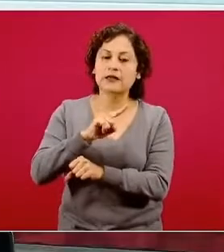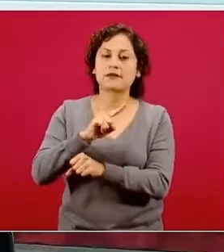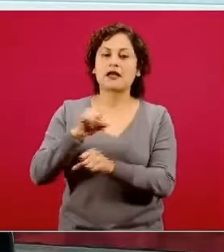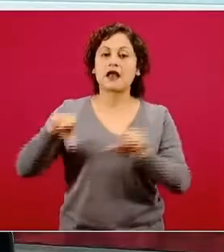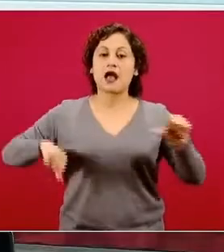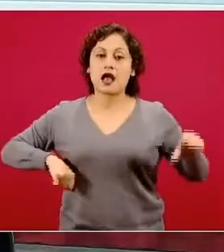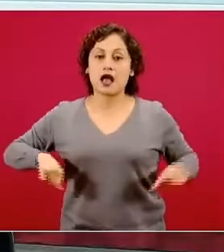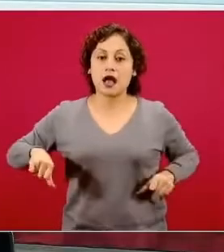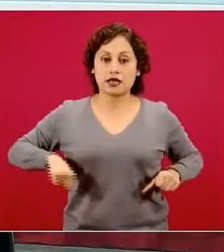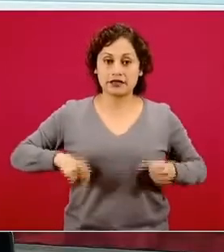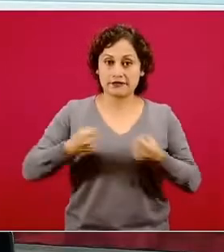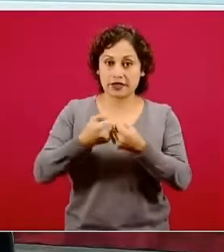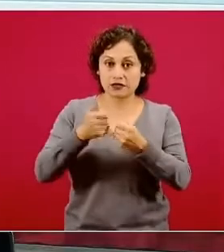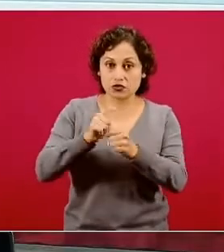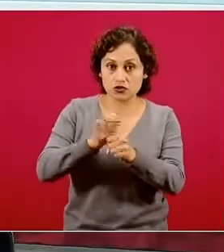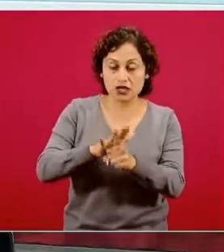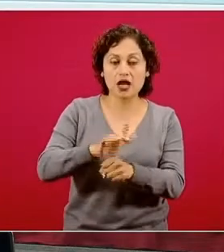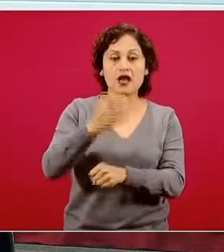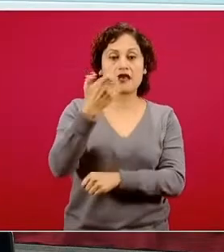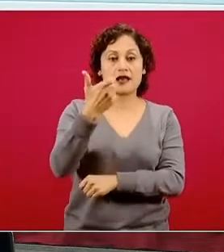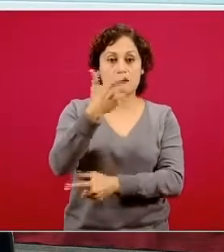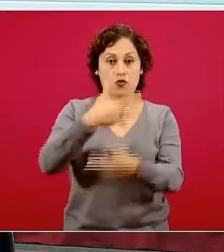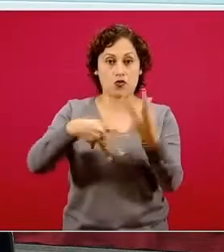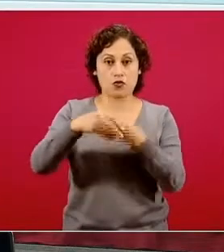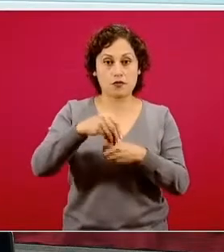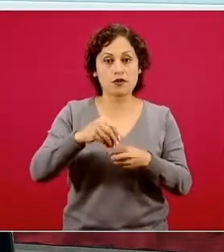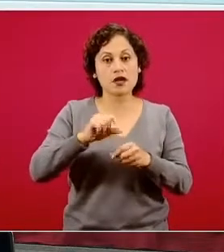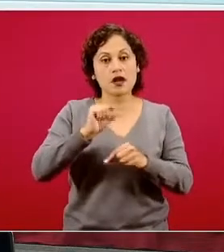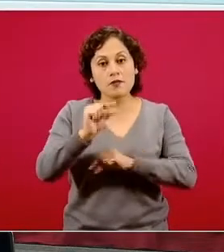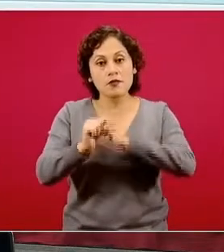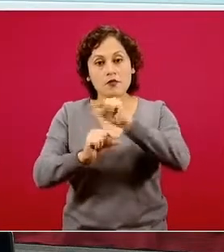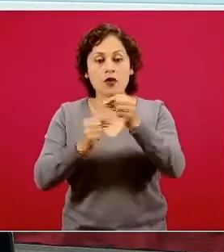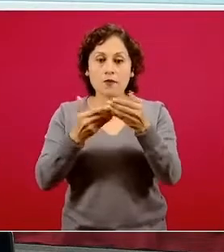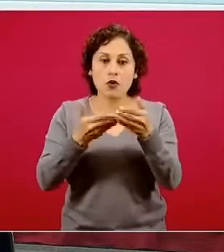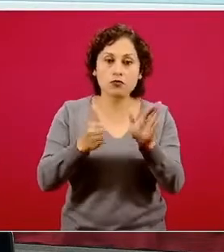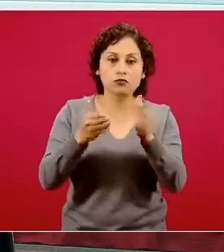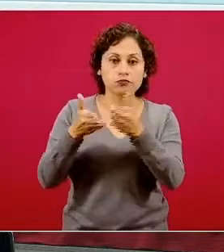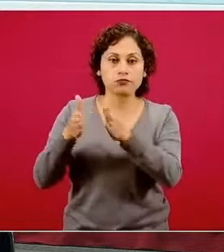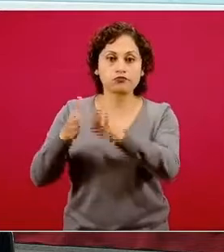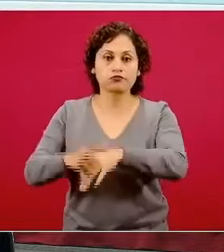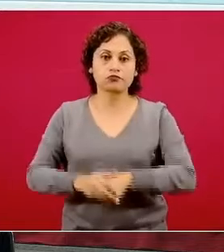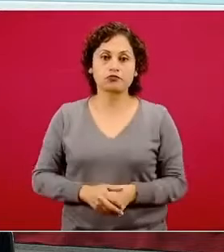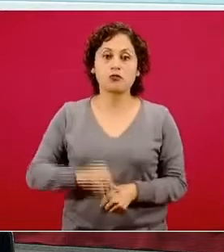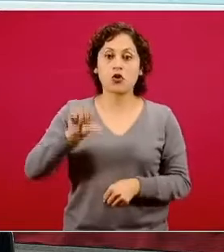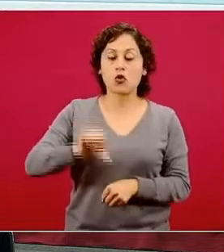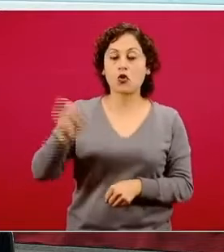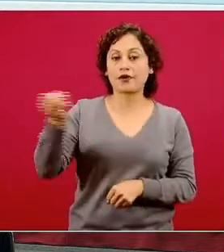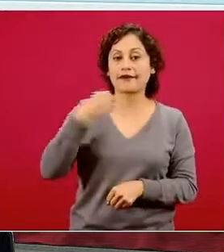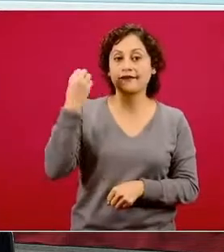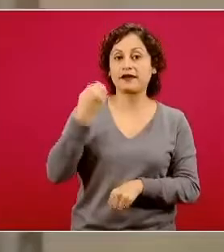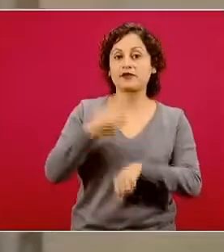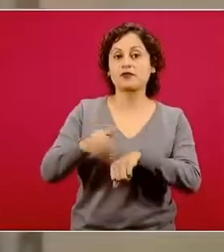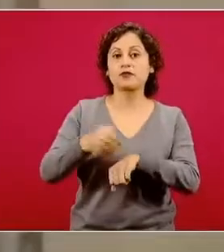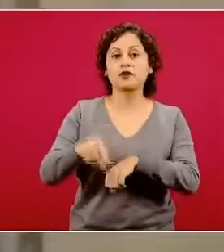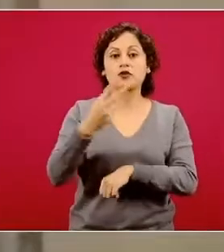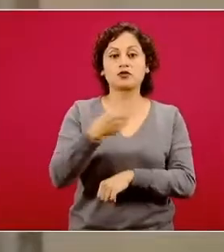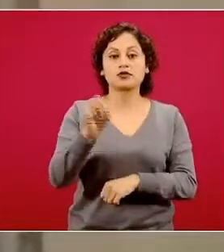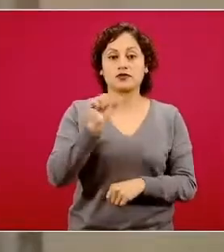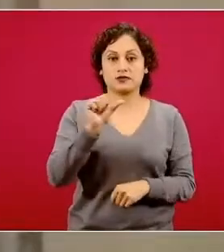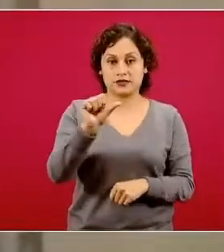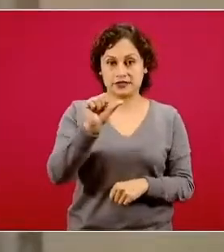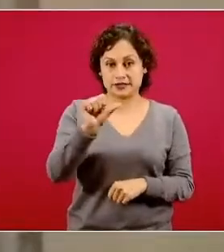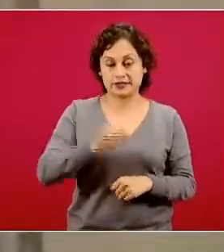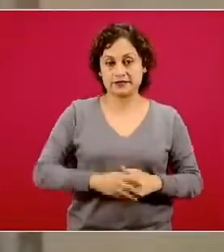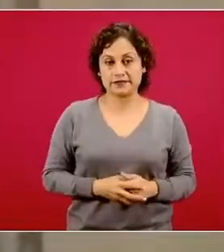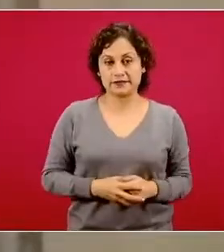sociales y económicas. Esta es la conferencia de prensa vespertina número 216